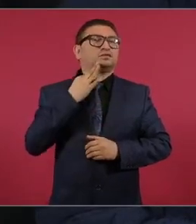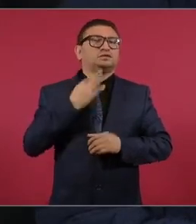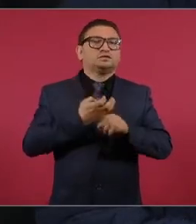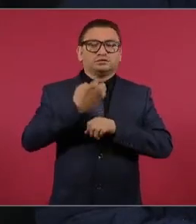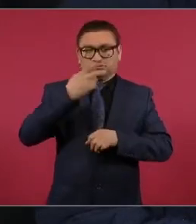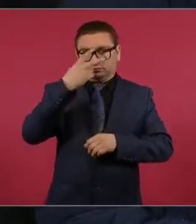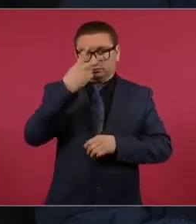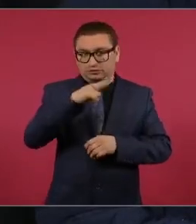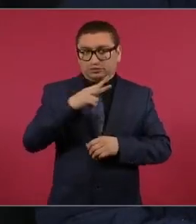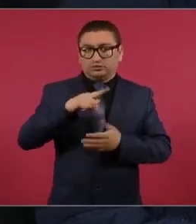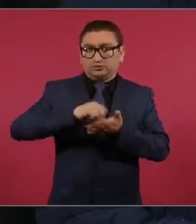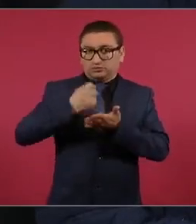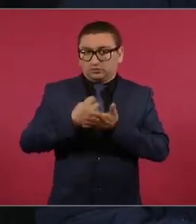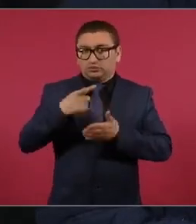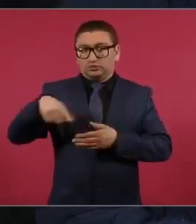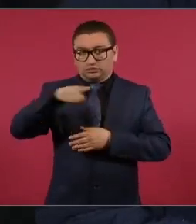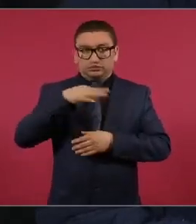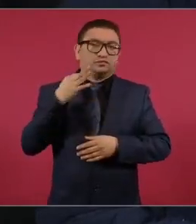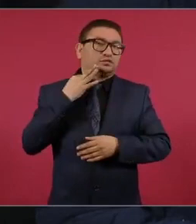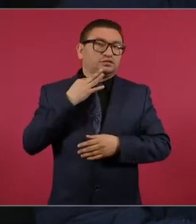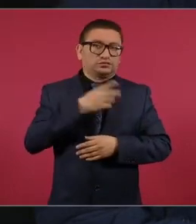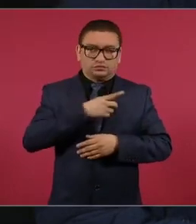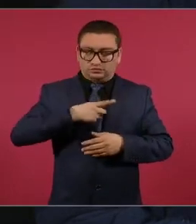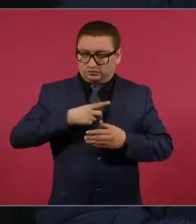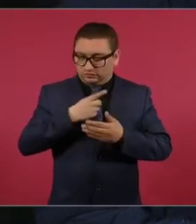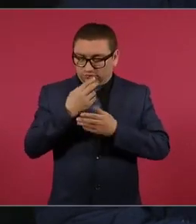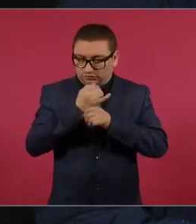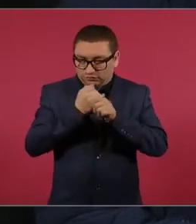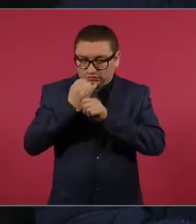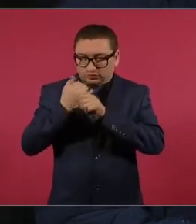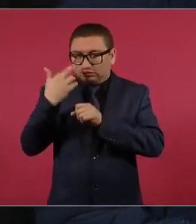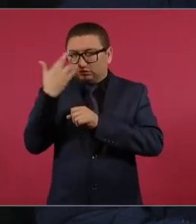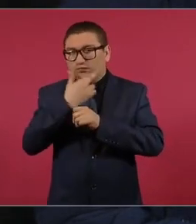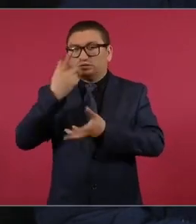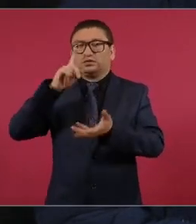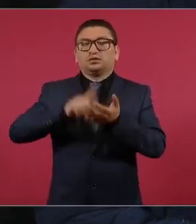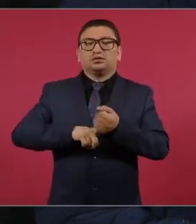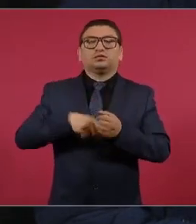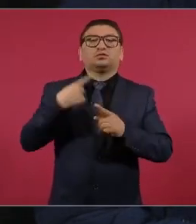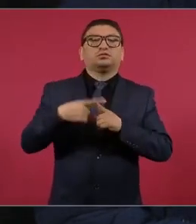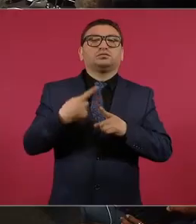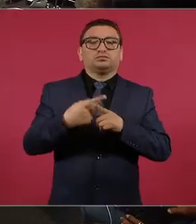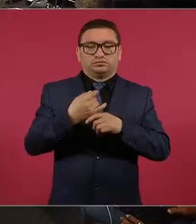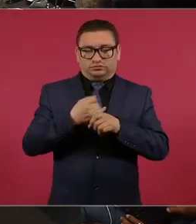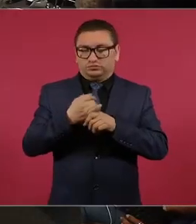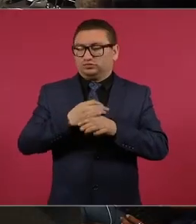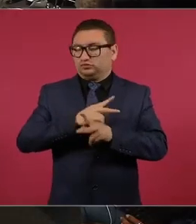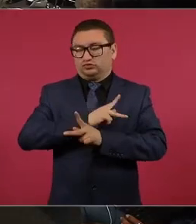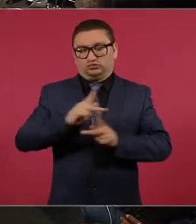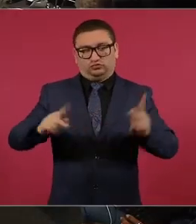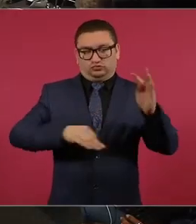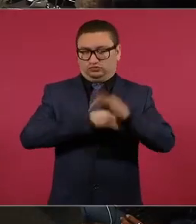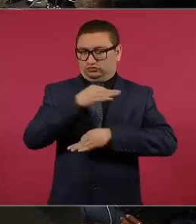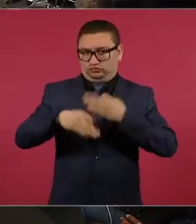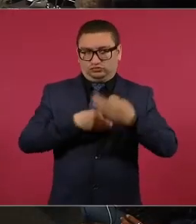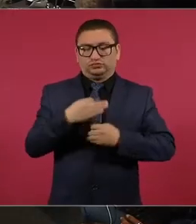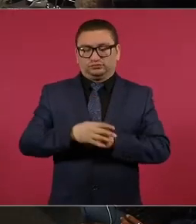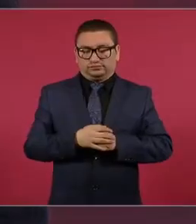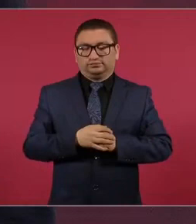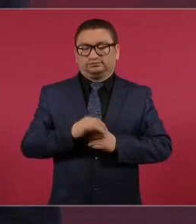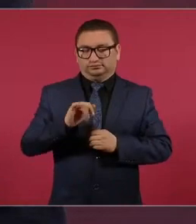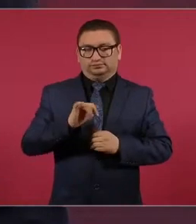de México y de Tamaulipas deberían revisar el desempeño de su personal que intervino en este caso en todos los casos